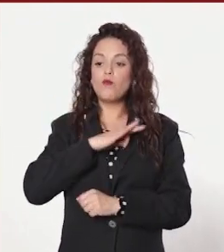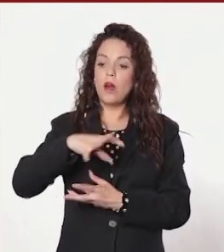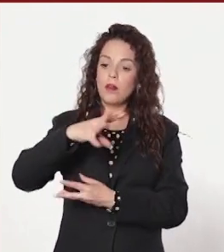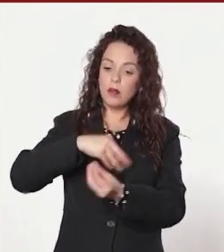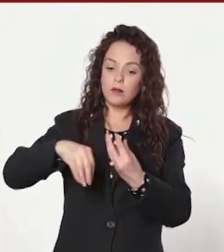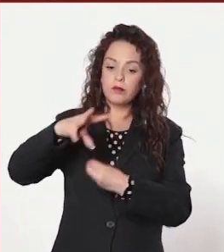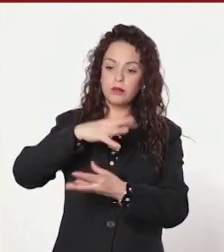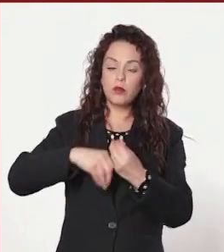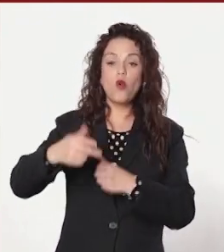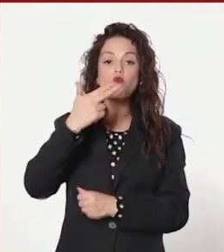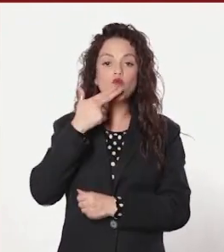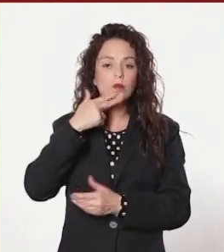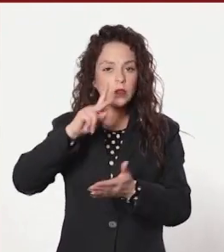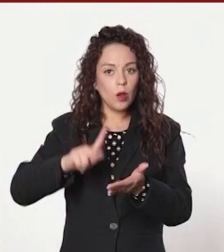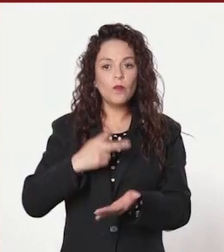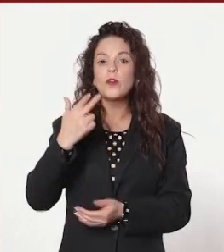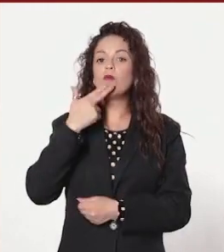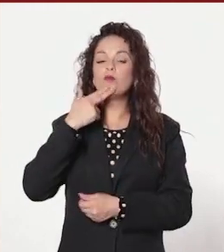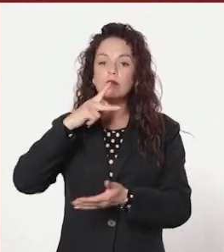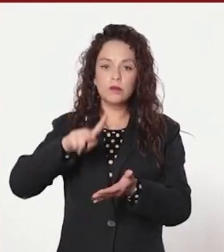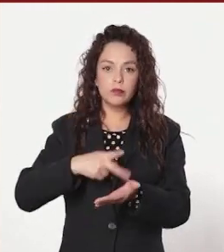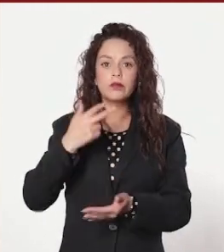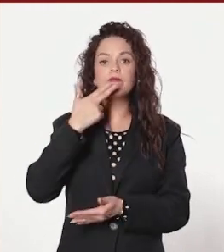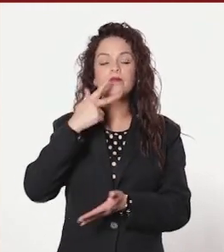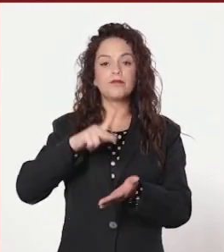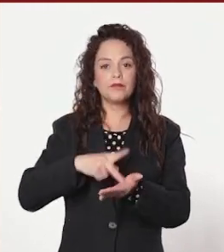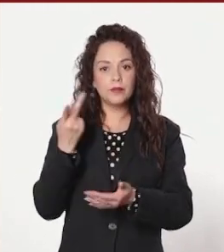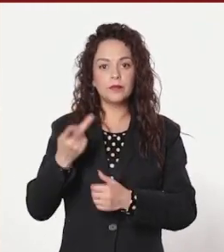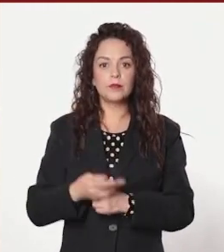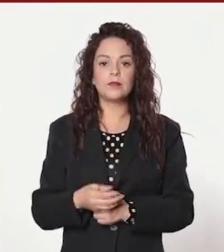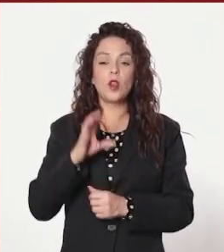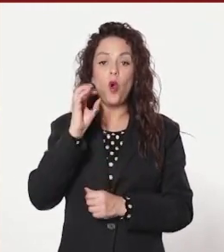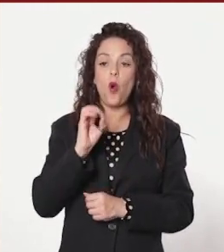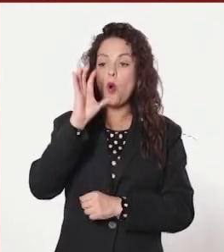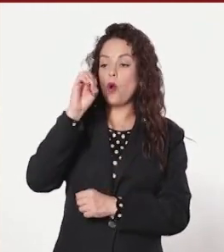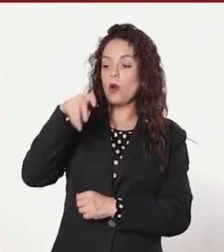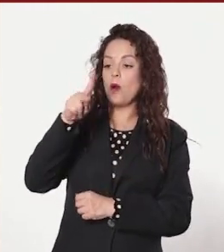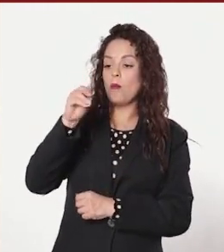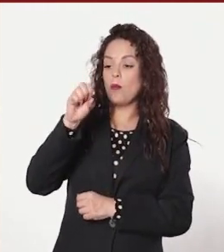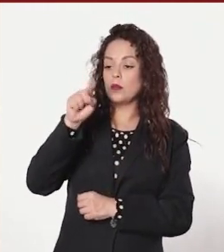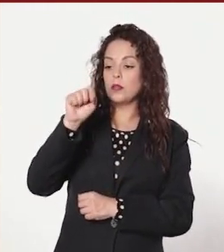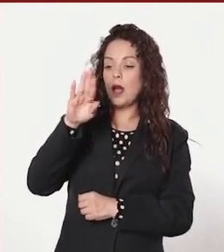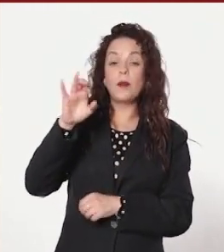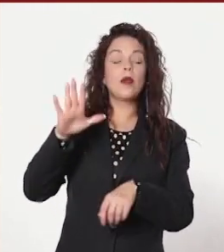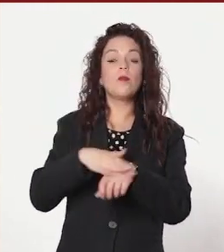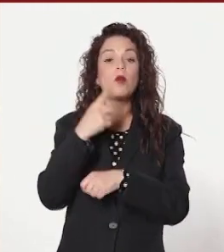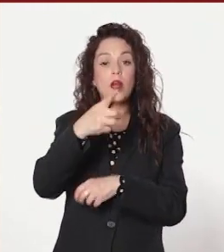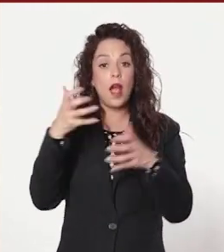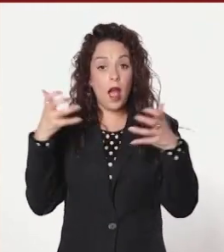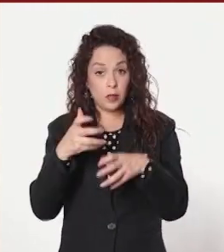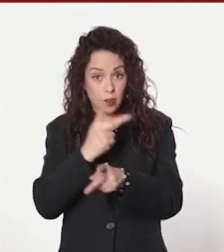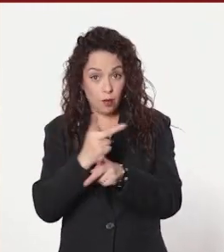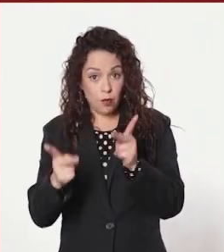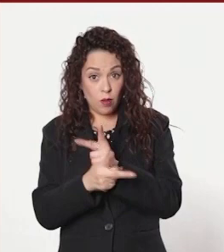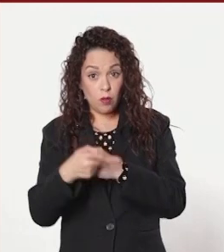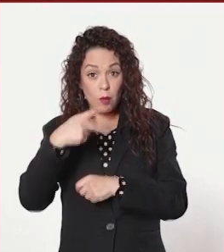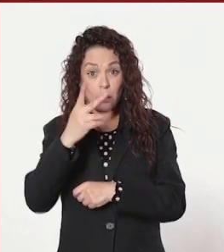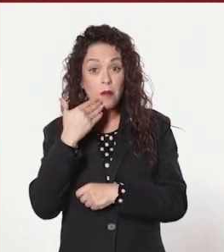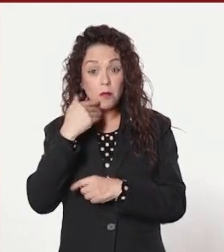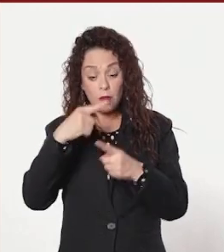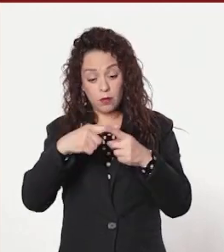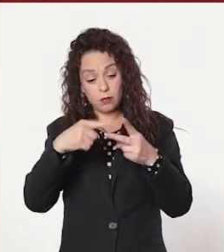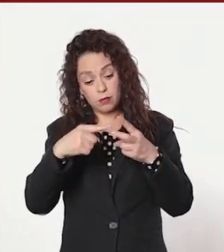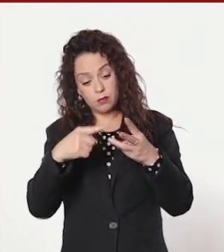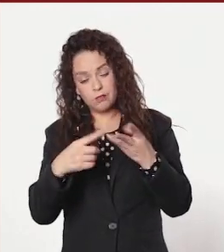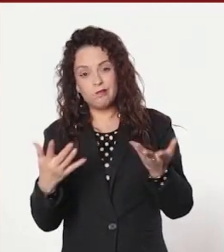reciclados, reusados o compostables, porque de nada sirve diseñar un producto que no es ninguna de estas 3.